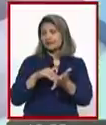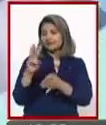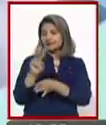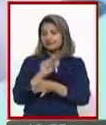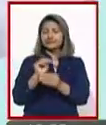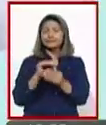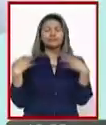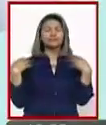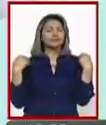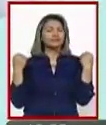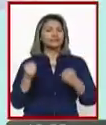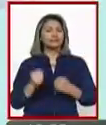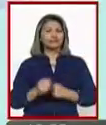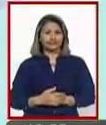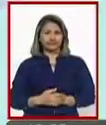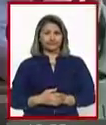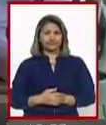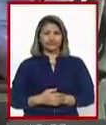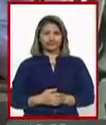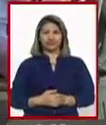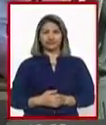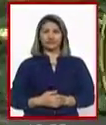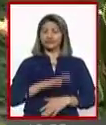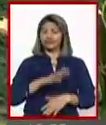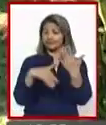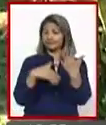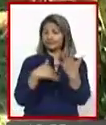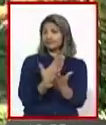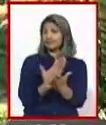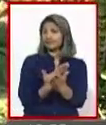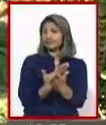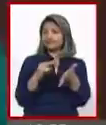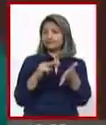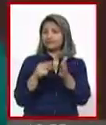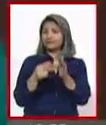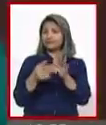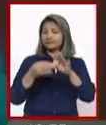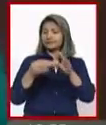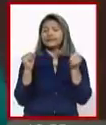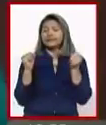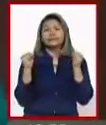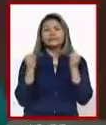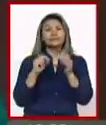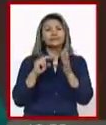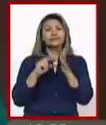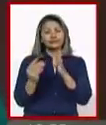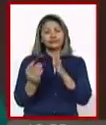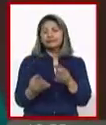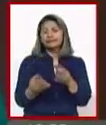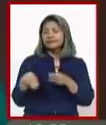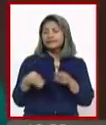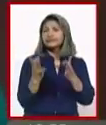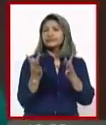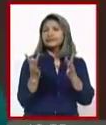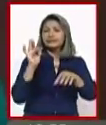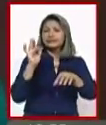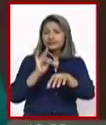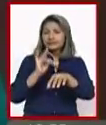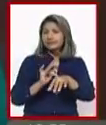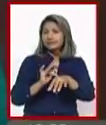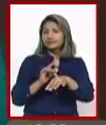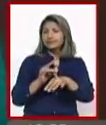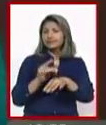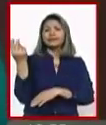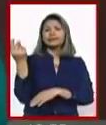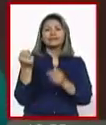Ministerio de Salud para esta campaña. Todo lo correspondiente a lo que es cadena de frío, que implica desde la manera de cómo agarrar al animal, qué